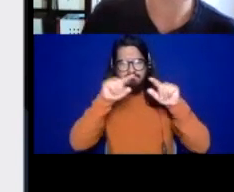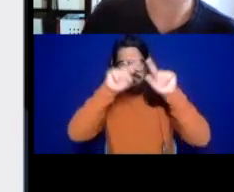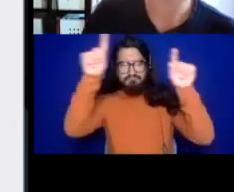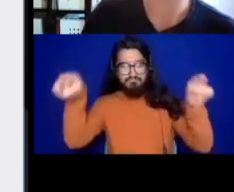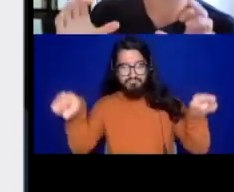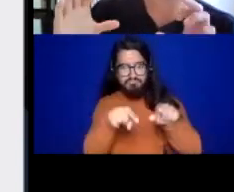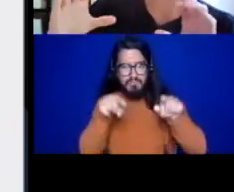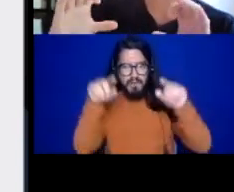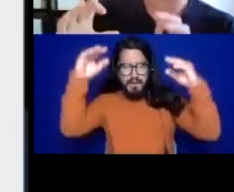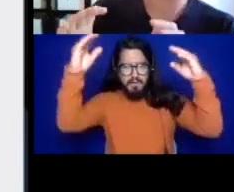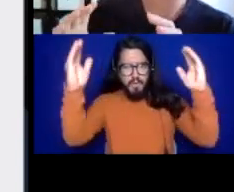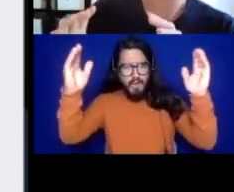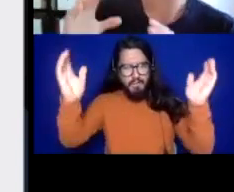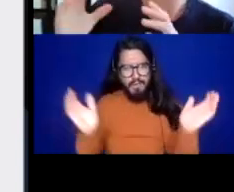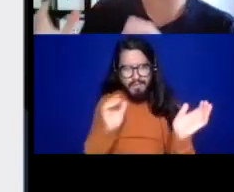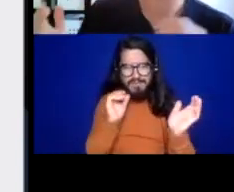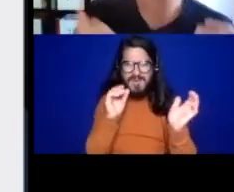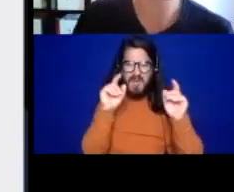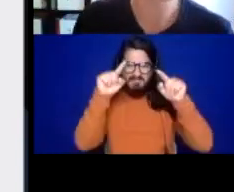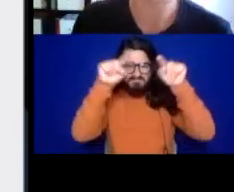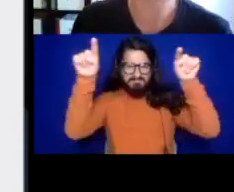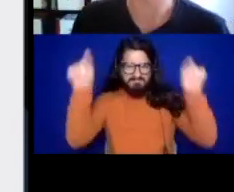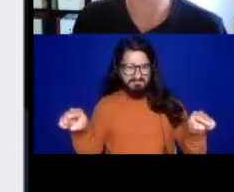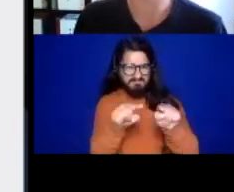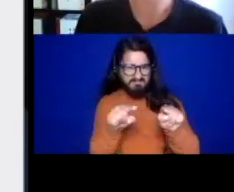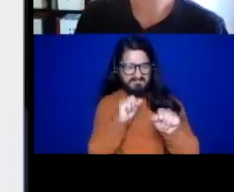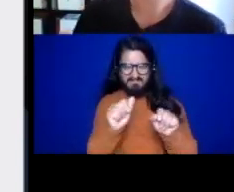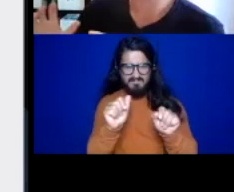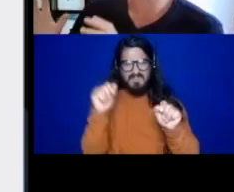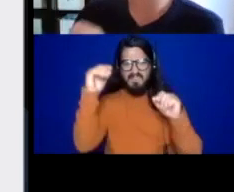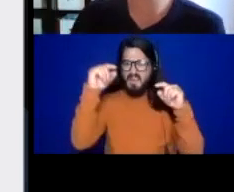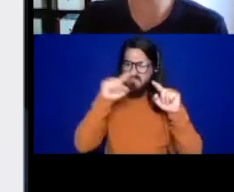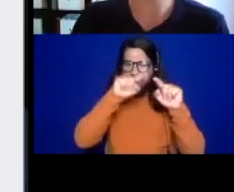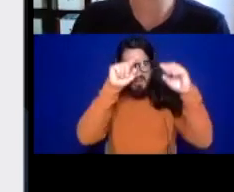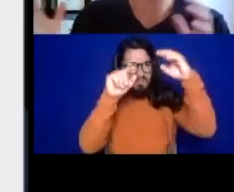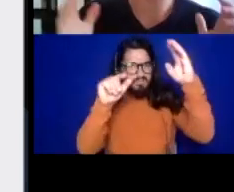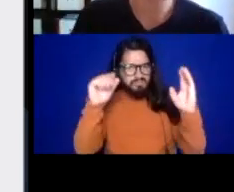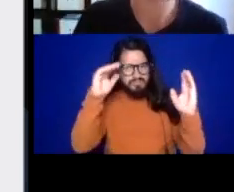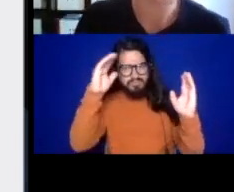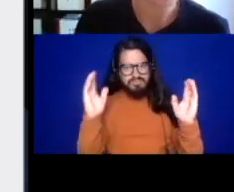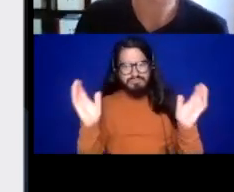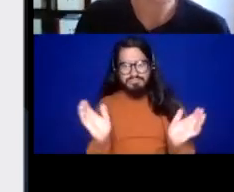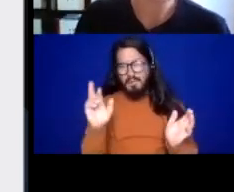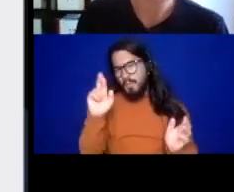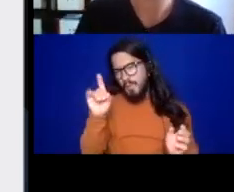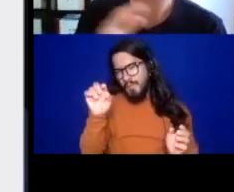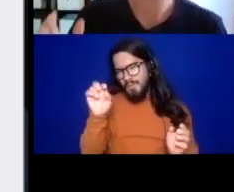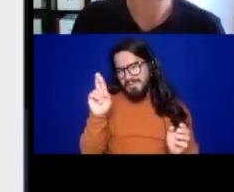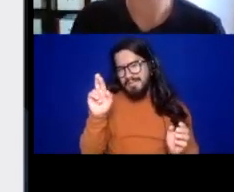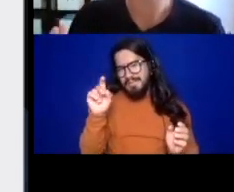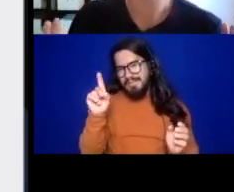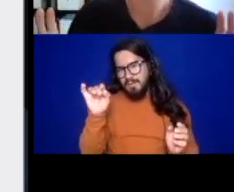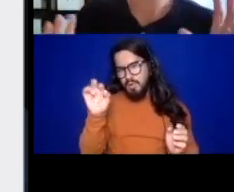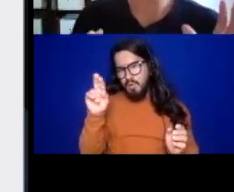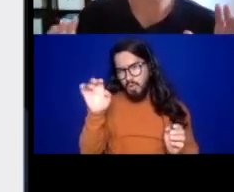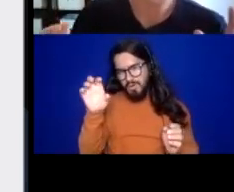tiene, que lo han pensado mucho de la forma en que está diseñado. Entonces se ve conocido para nosotros. Nosotros